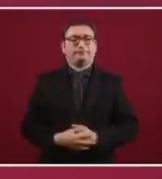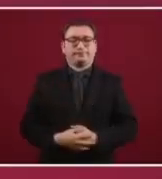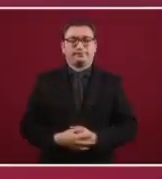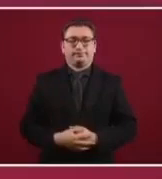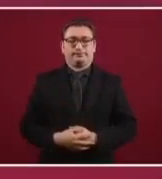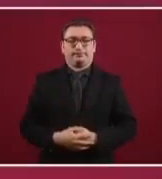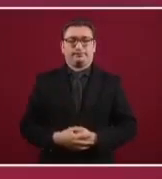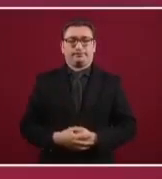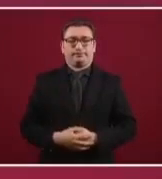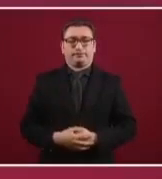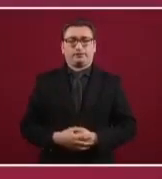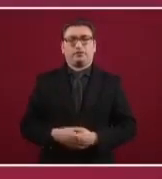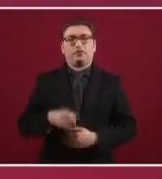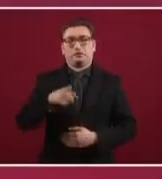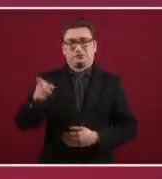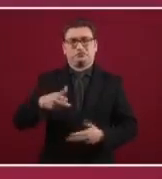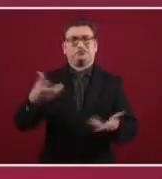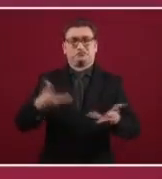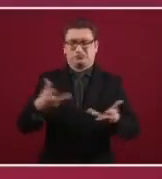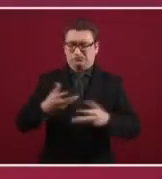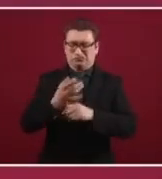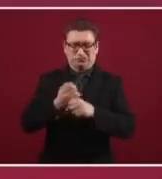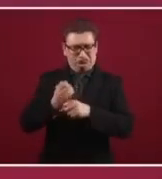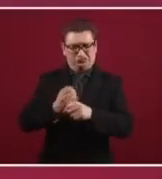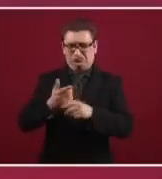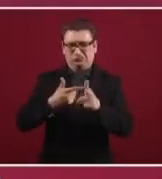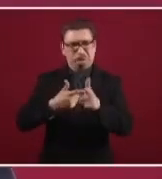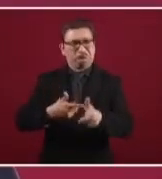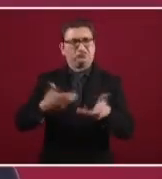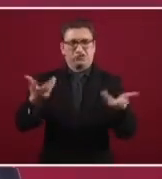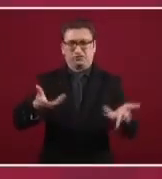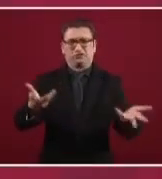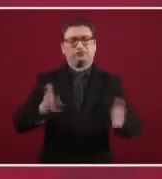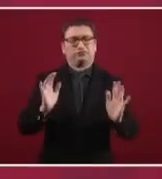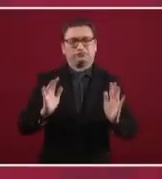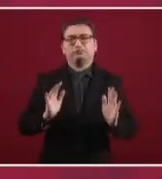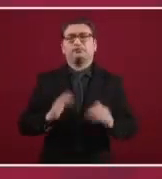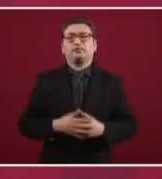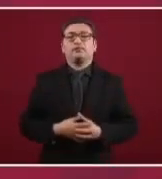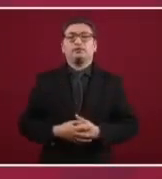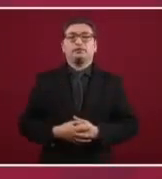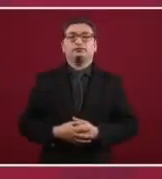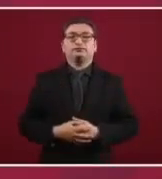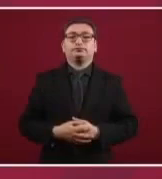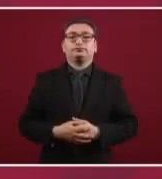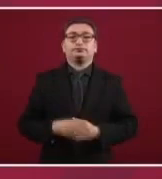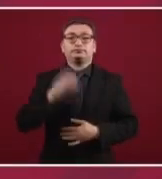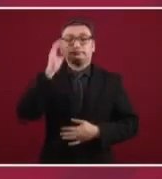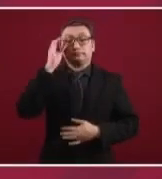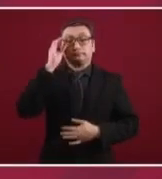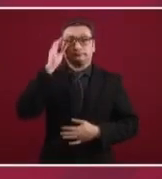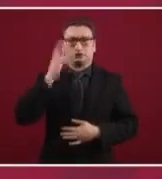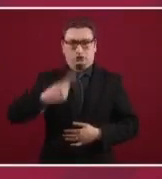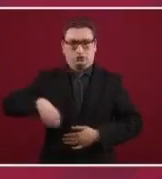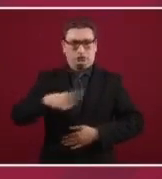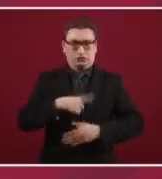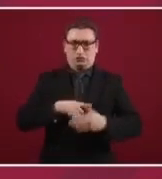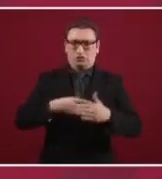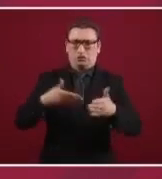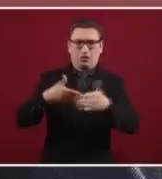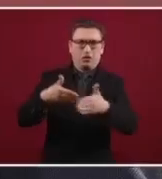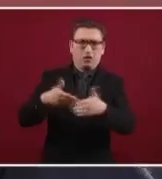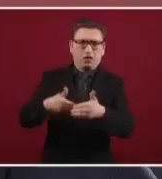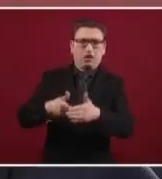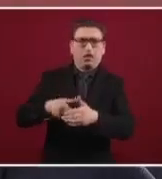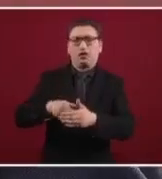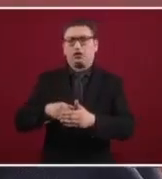Y les aseguro que se está actuando y que nosotros no estamos impidiendo